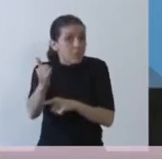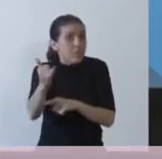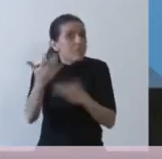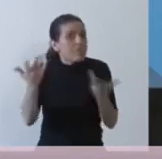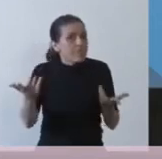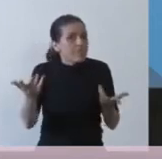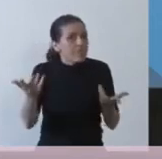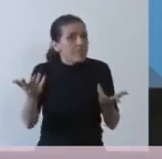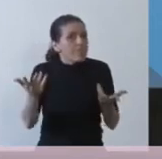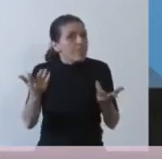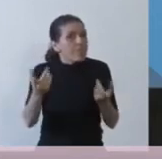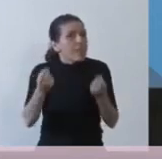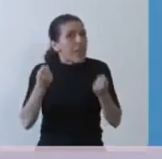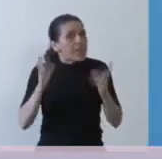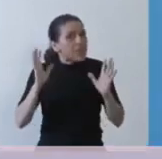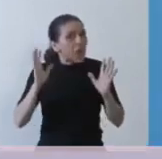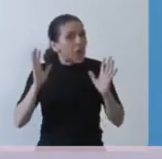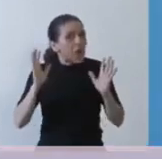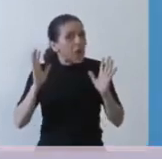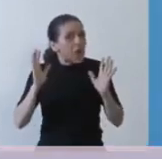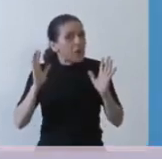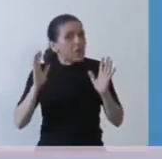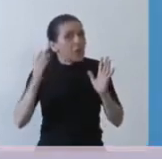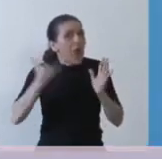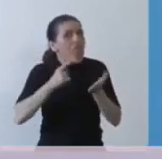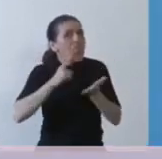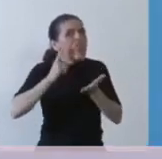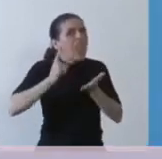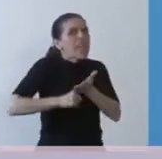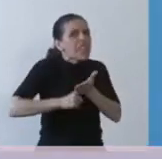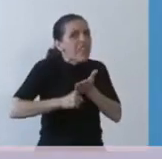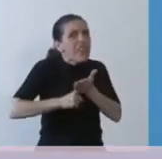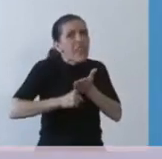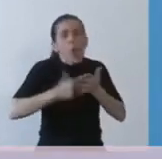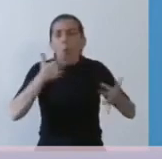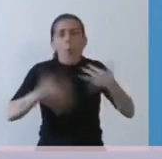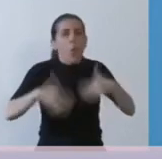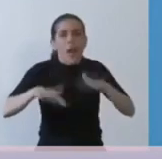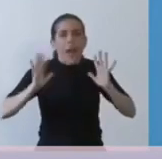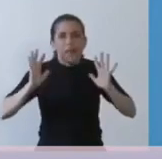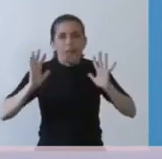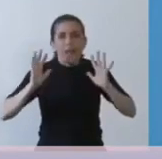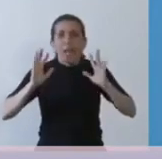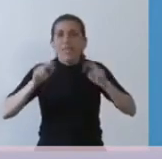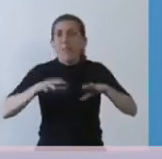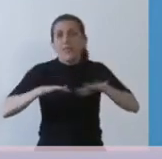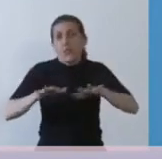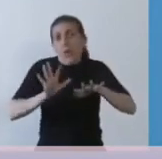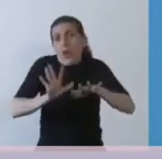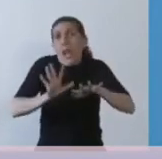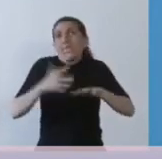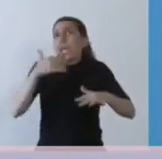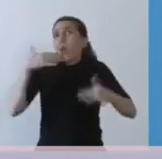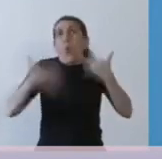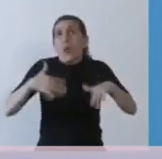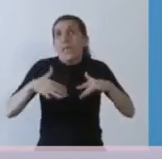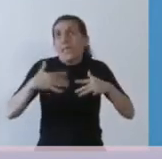absolutamente necesario tomar medidas de emergencia en un contexto que es de emergencia una